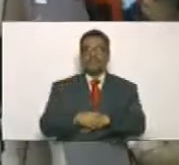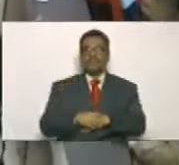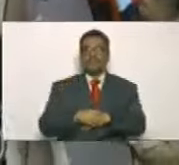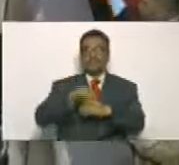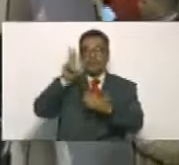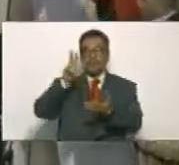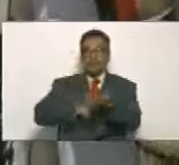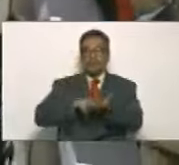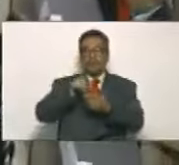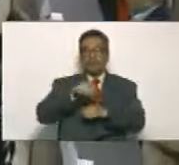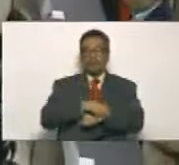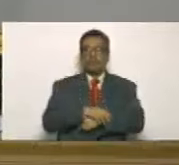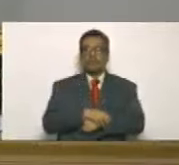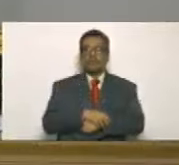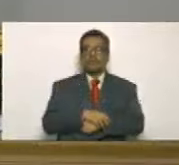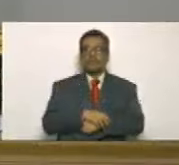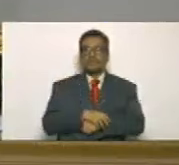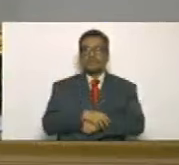Queda aprobada.